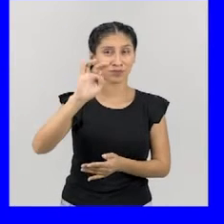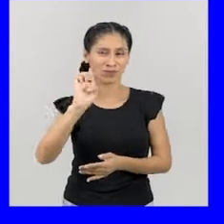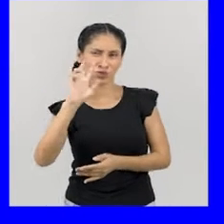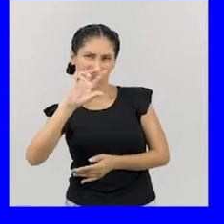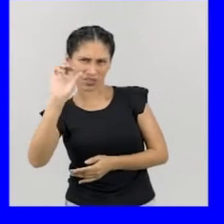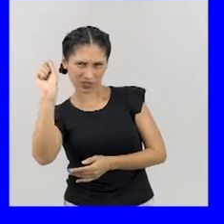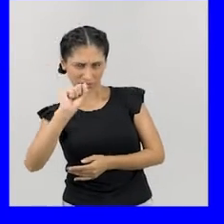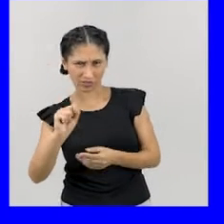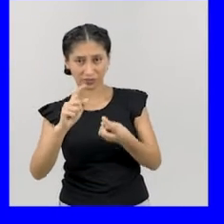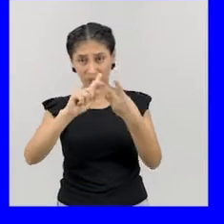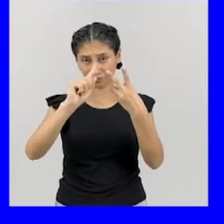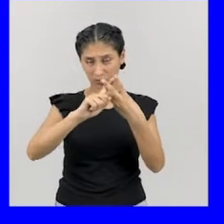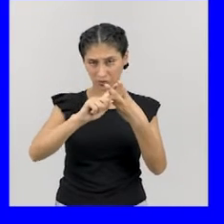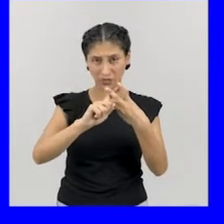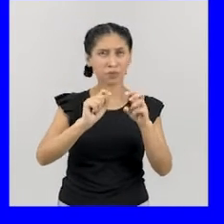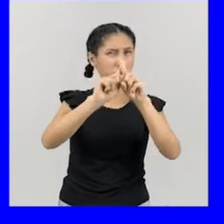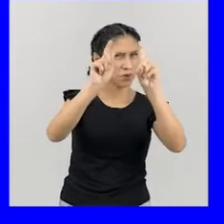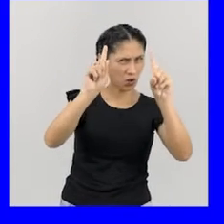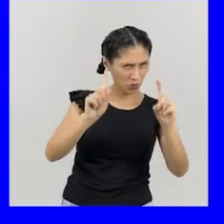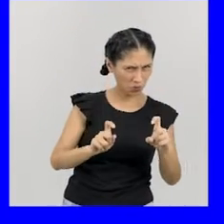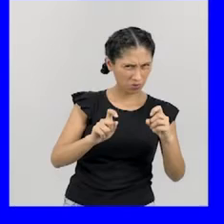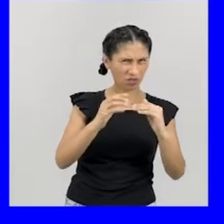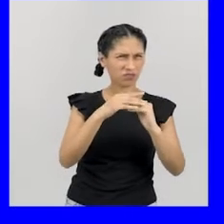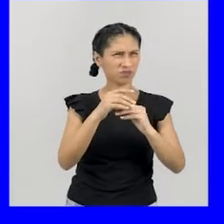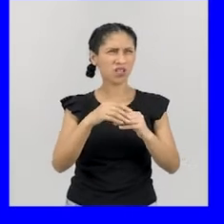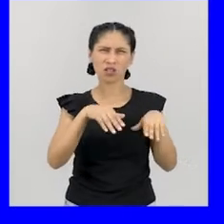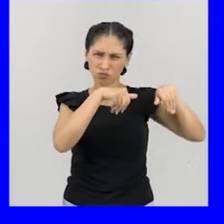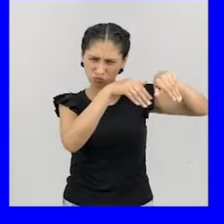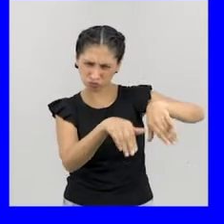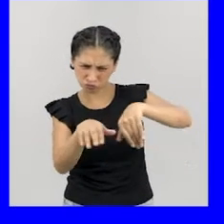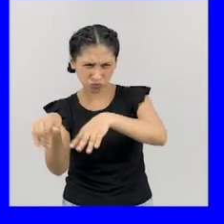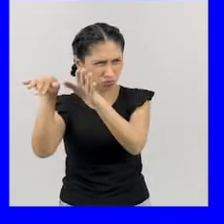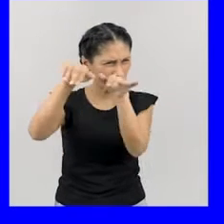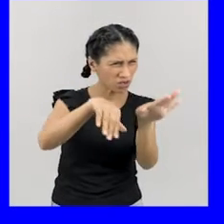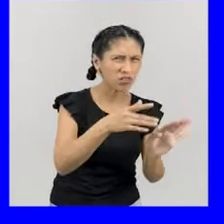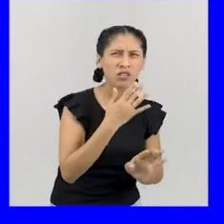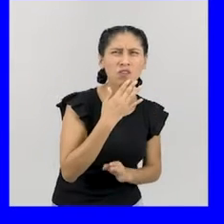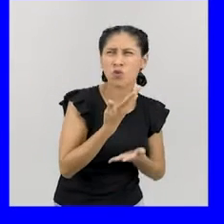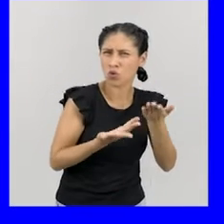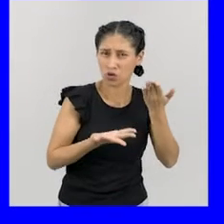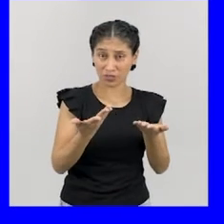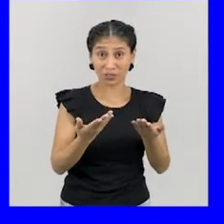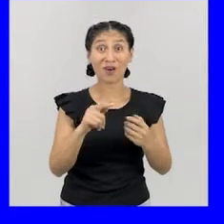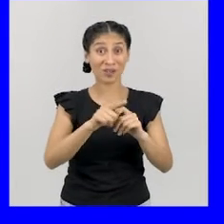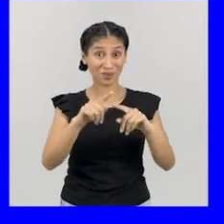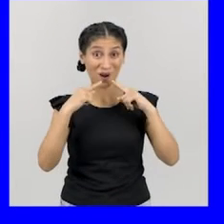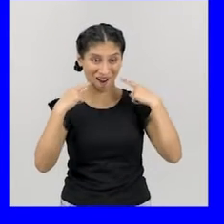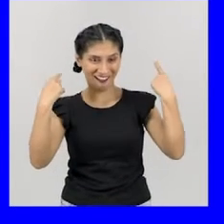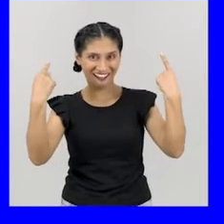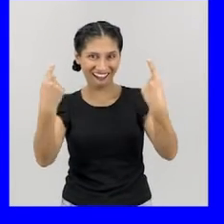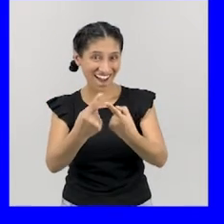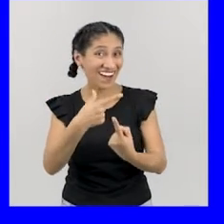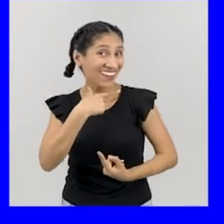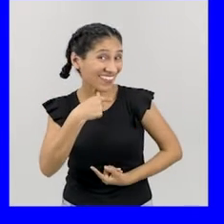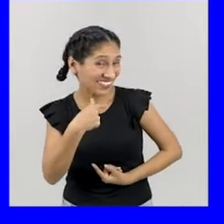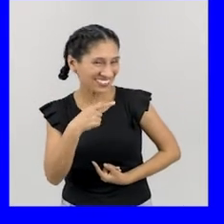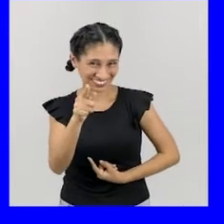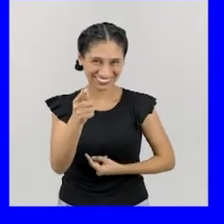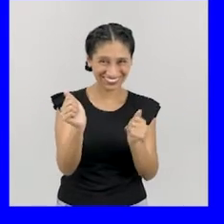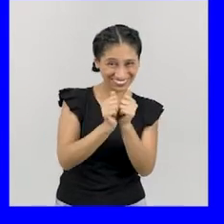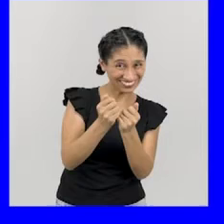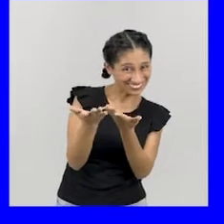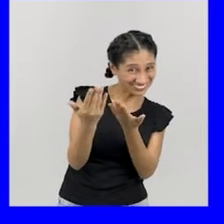nueces. Interrogativo. ¿De qué color es la espuma del mar? ¿Te gusta la torta de chocolate? ¿Quieres salir